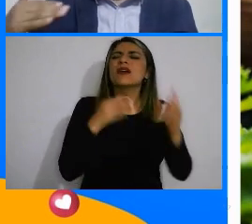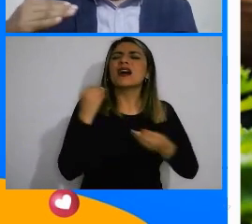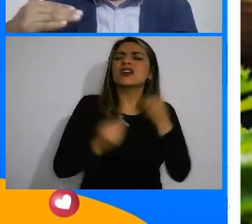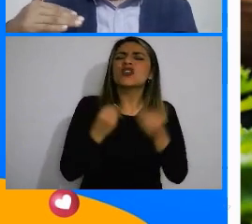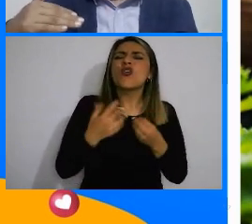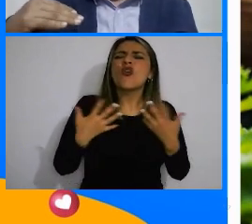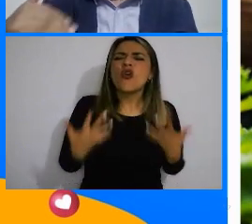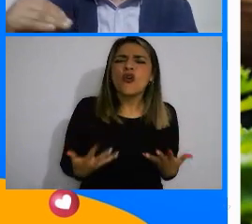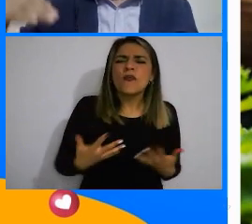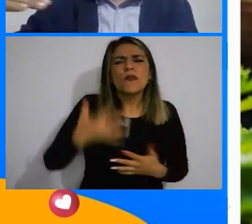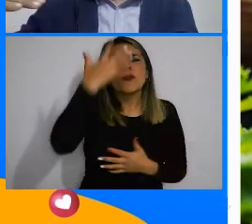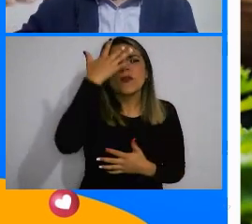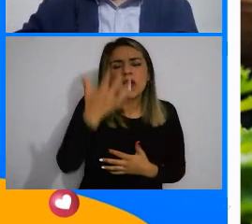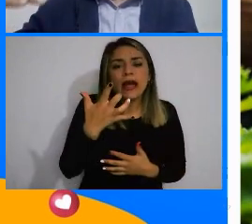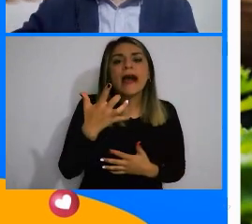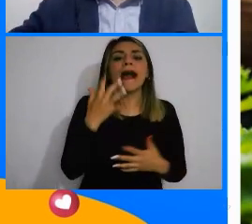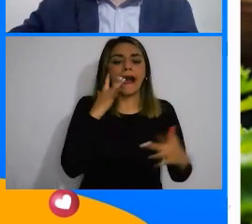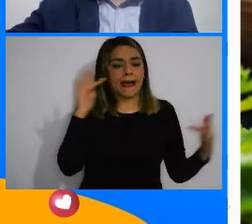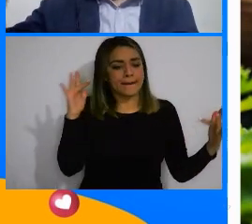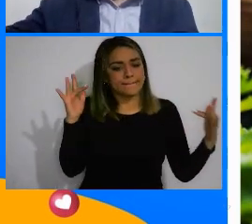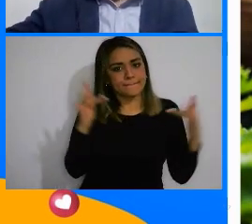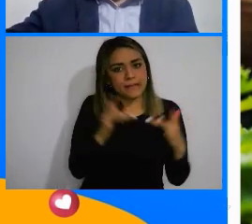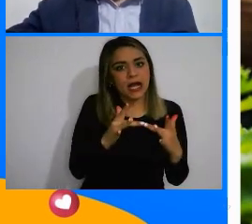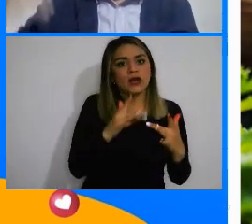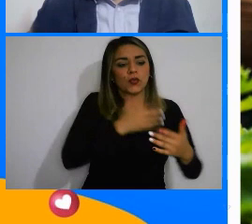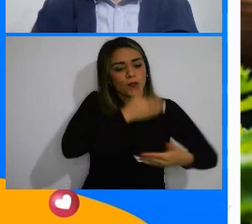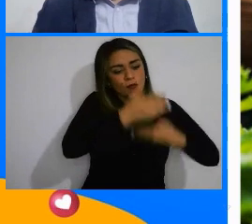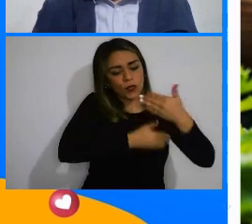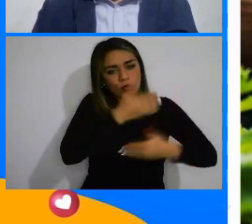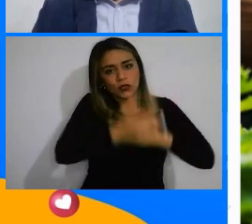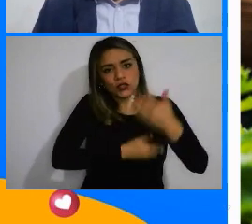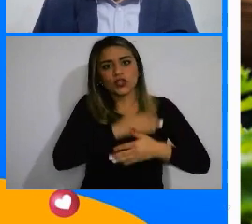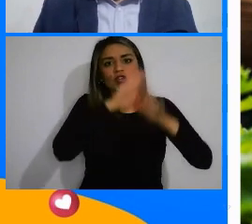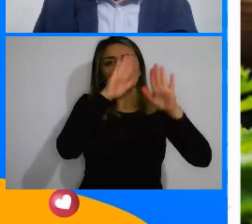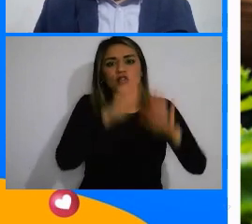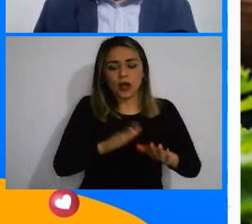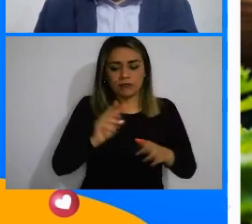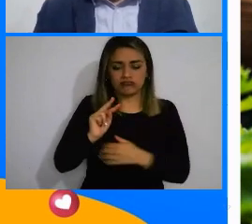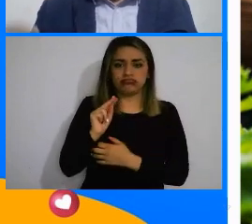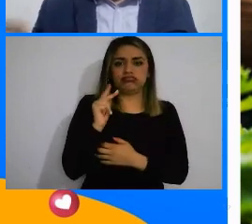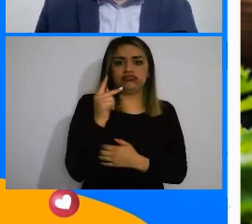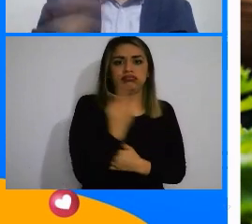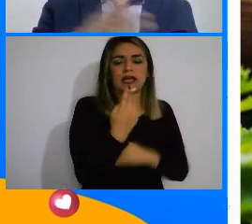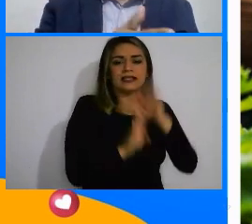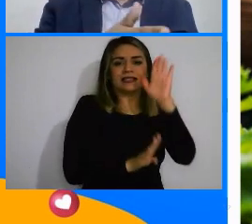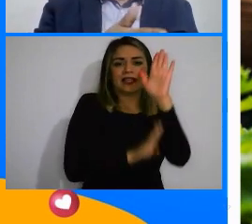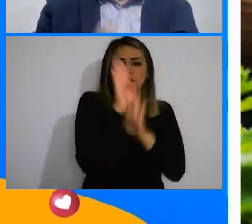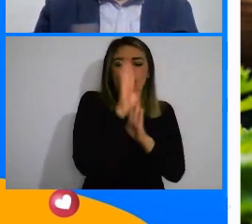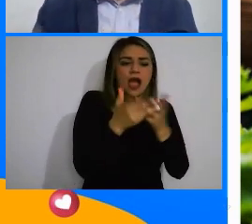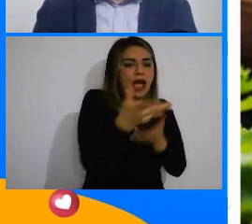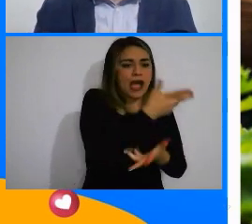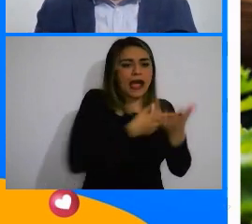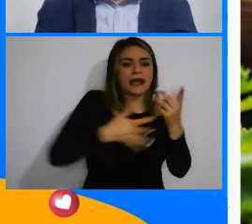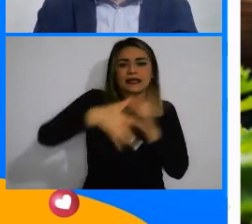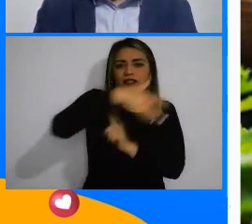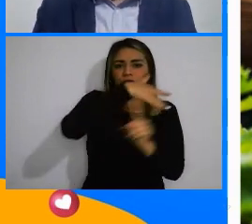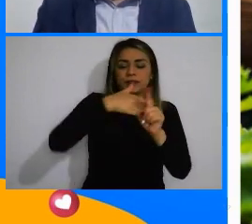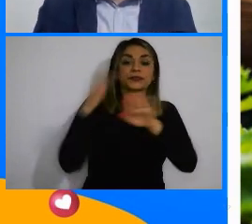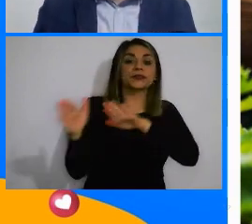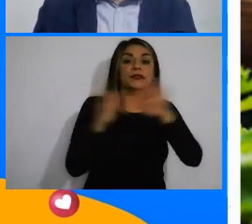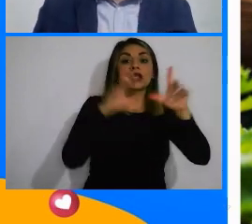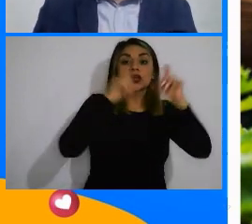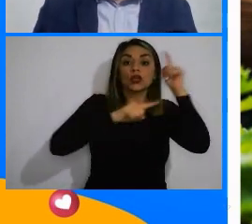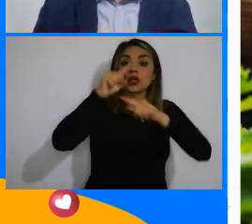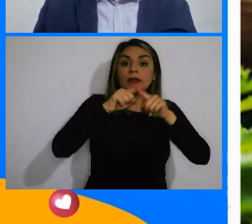porque hace parte de su proceso de evolución y desarrollo y de interacción con el entorno. Mientras que el turismo